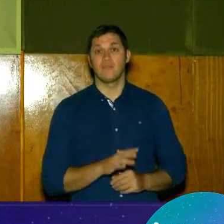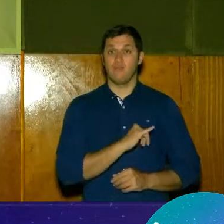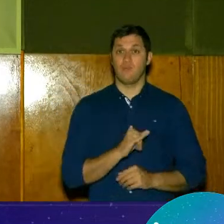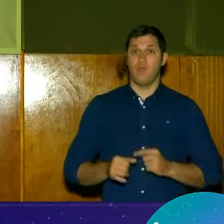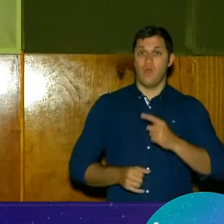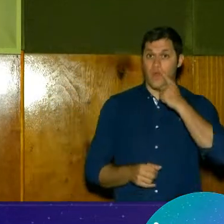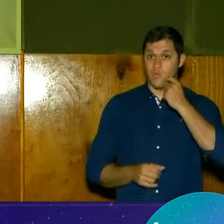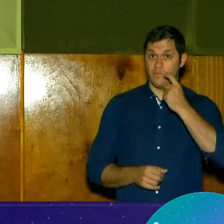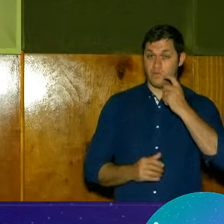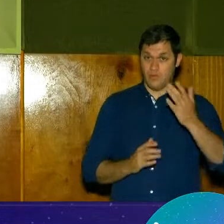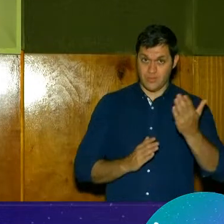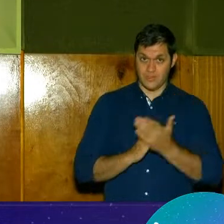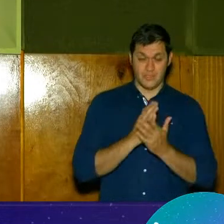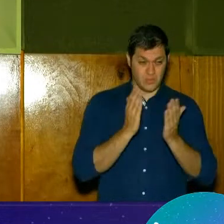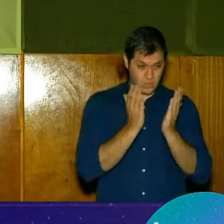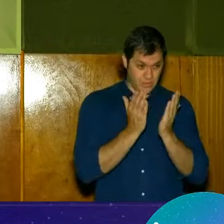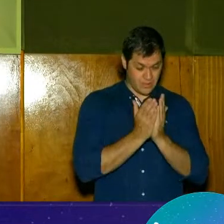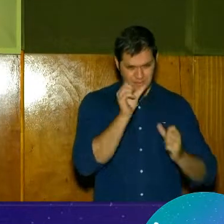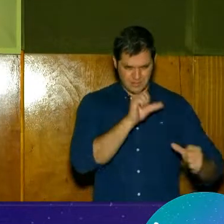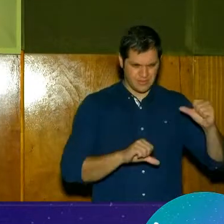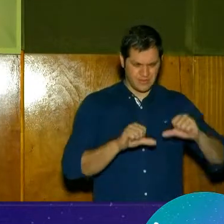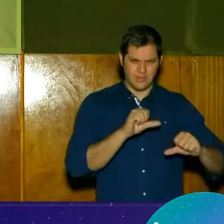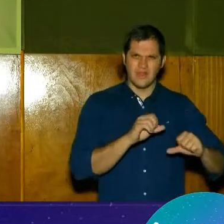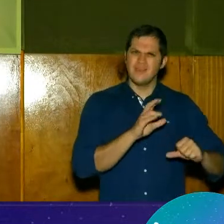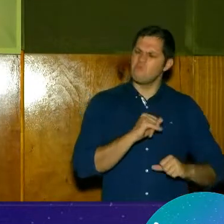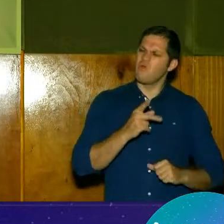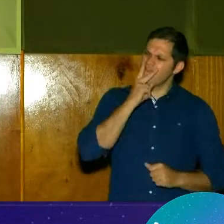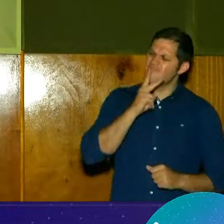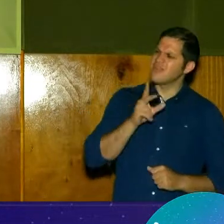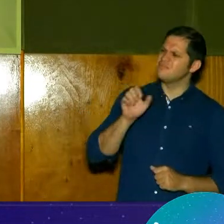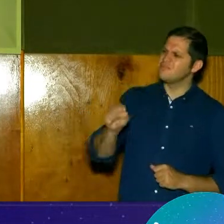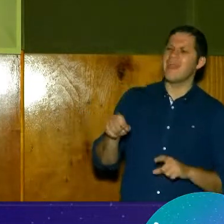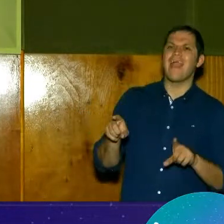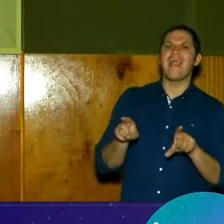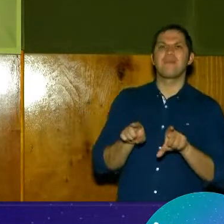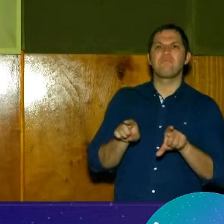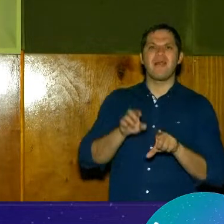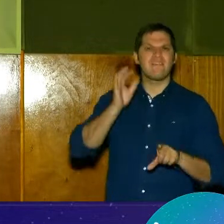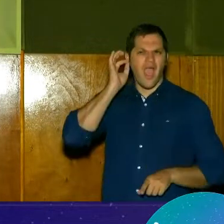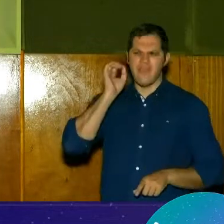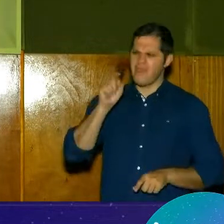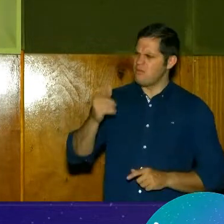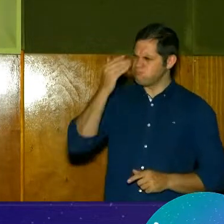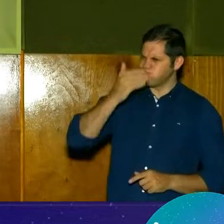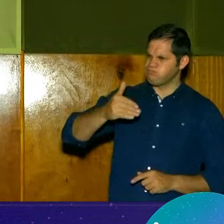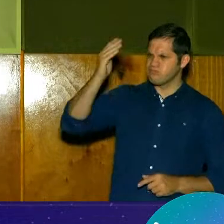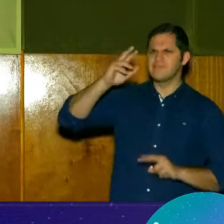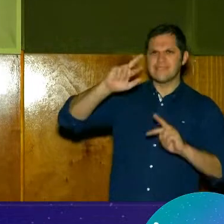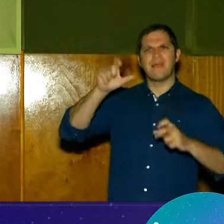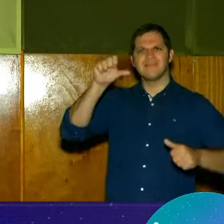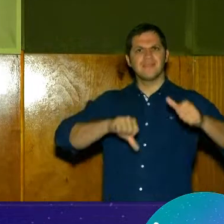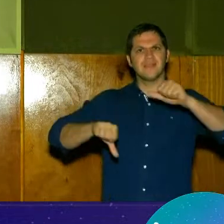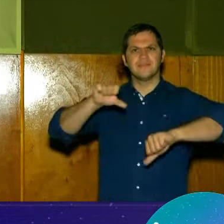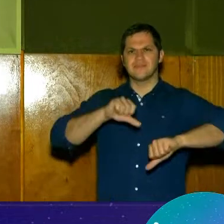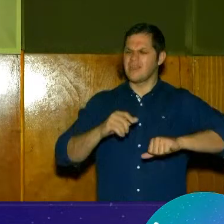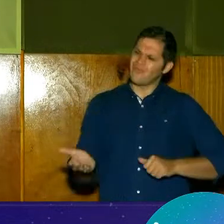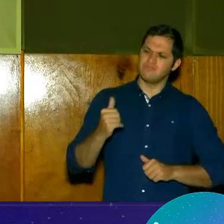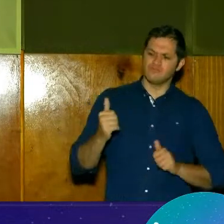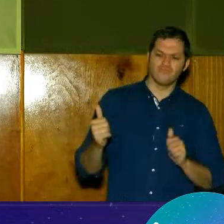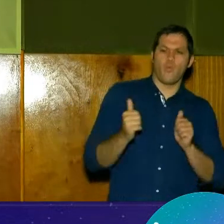dedicarán a las ciencias finalmente pico logra empezar su carrera científica y decide